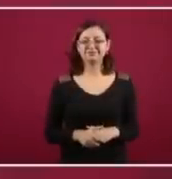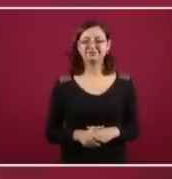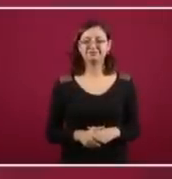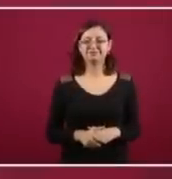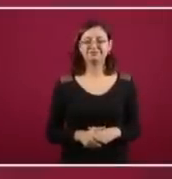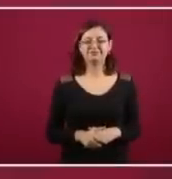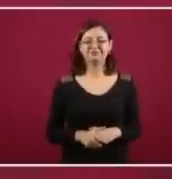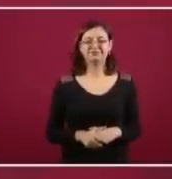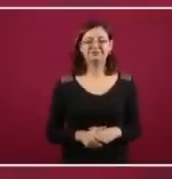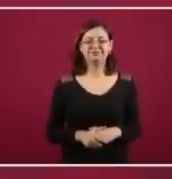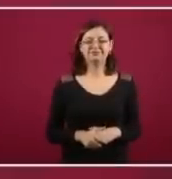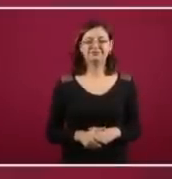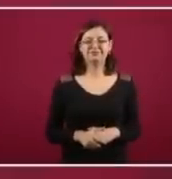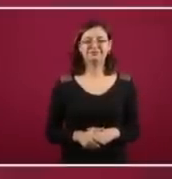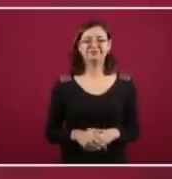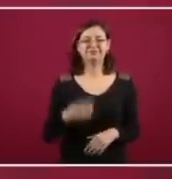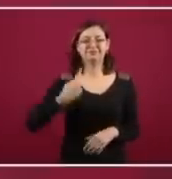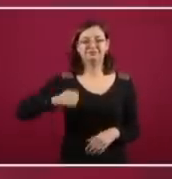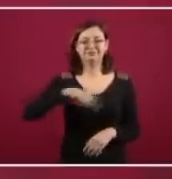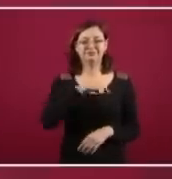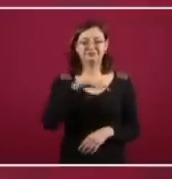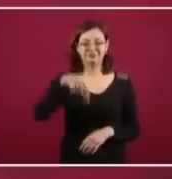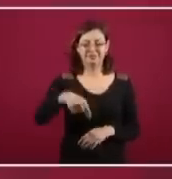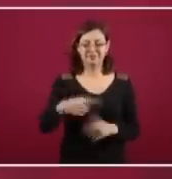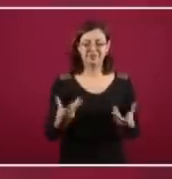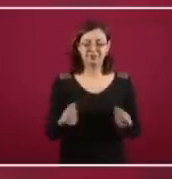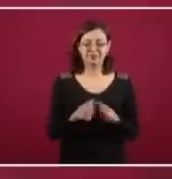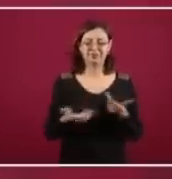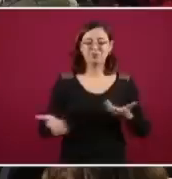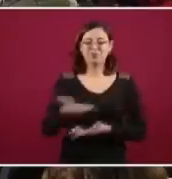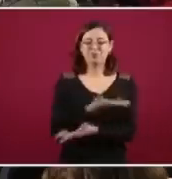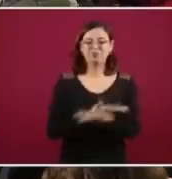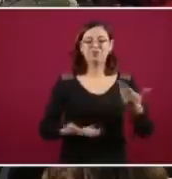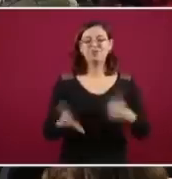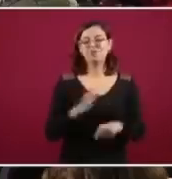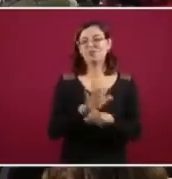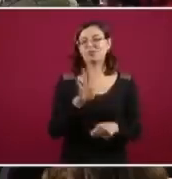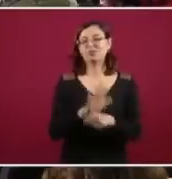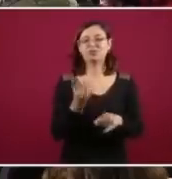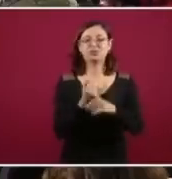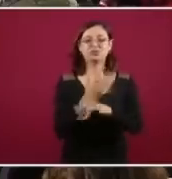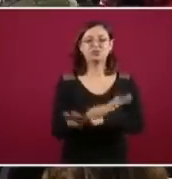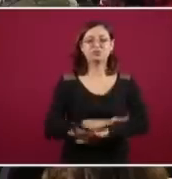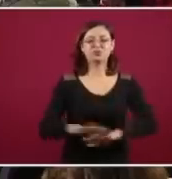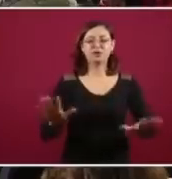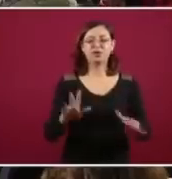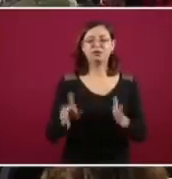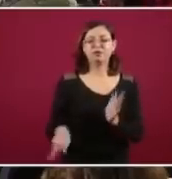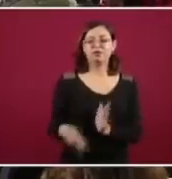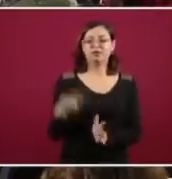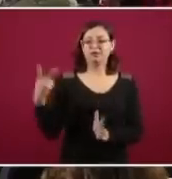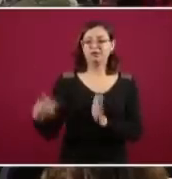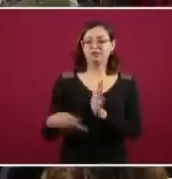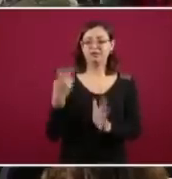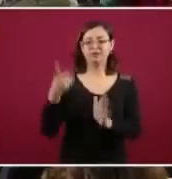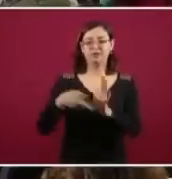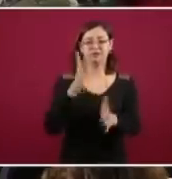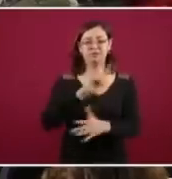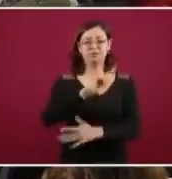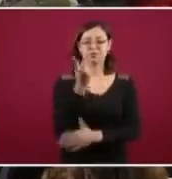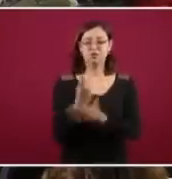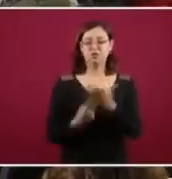Estamos aquí para compartir con ustedes un reporte preliminar del cierre de la novena edición del programa del Buen